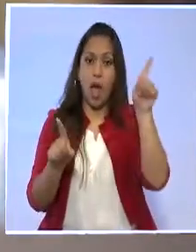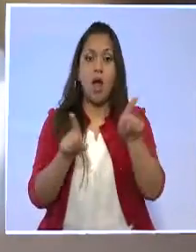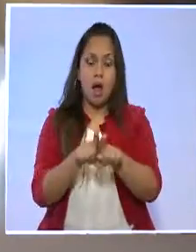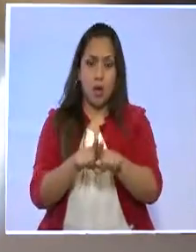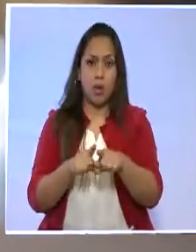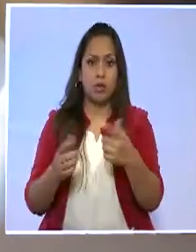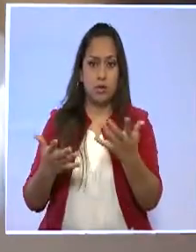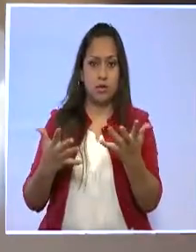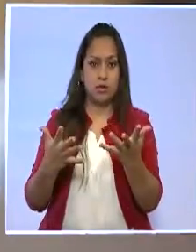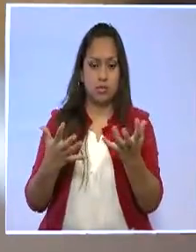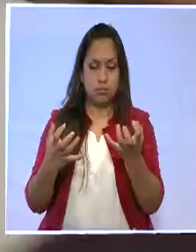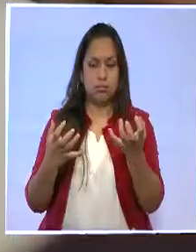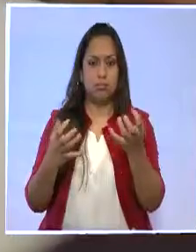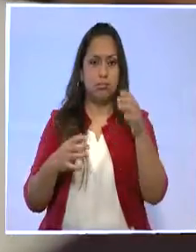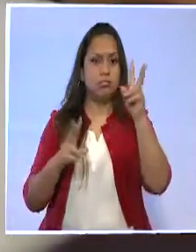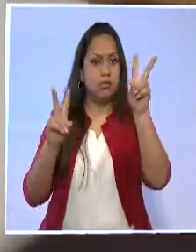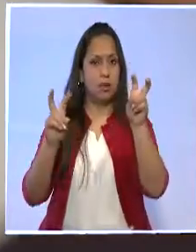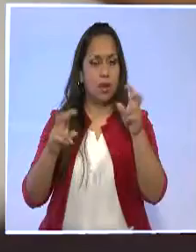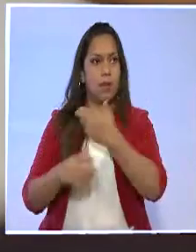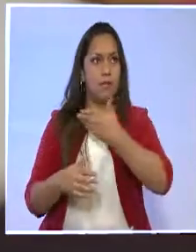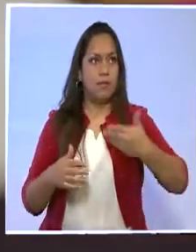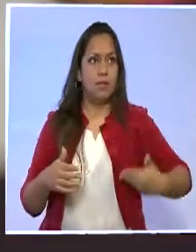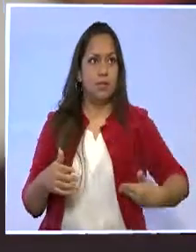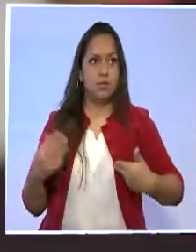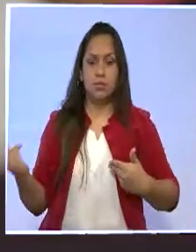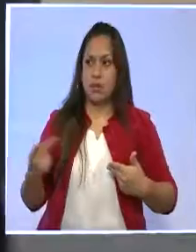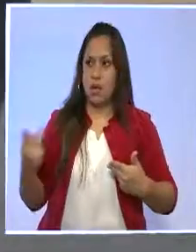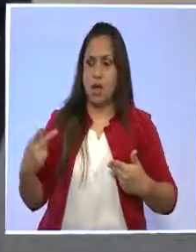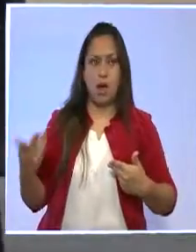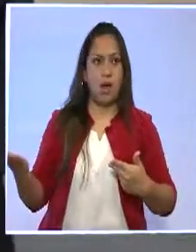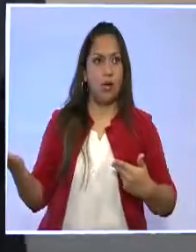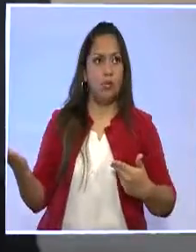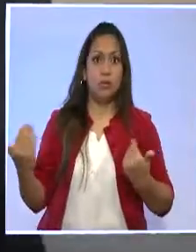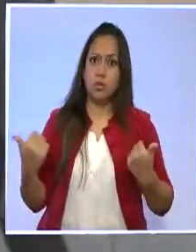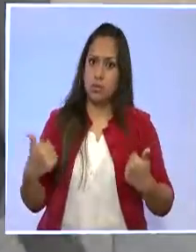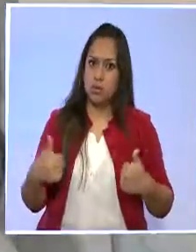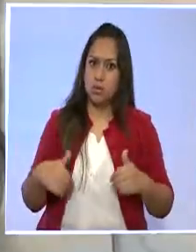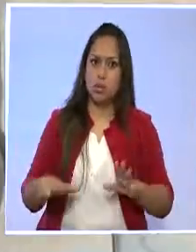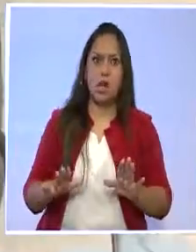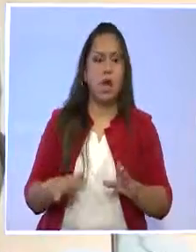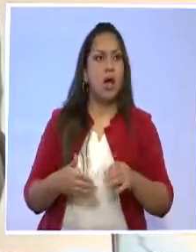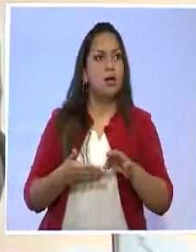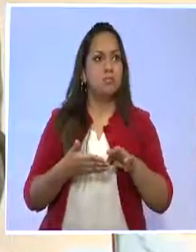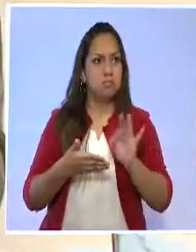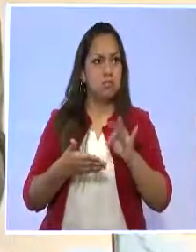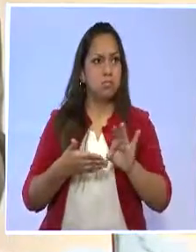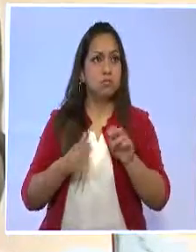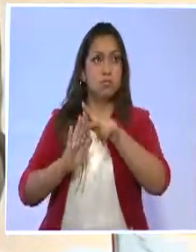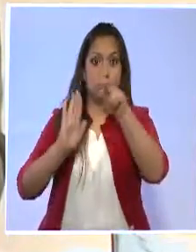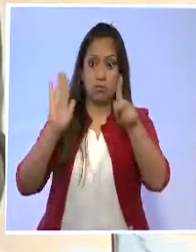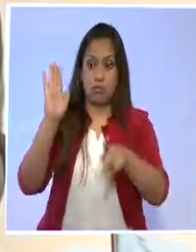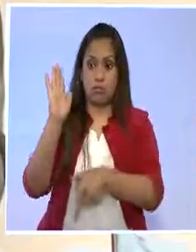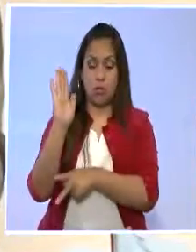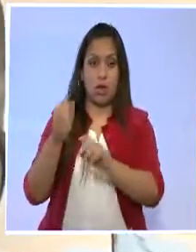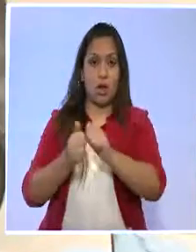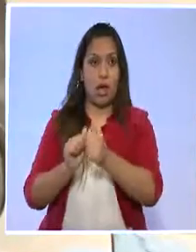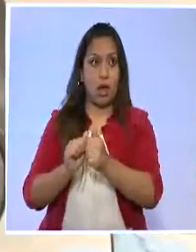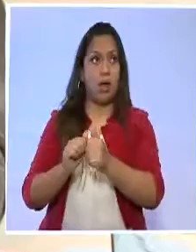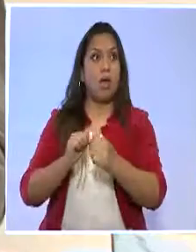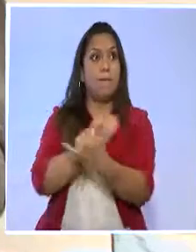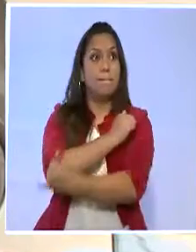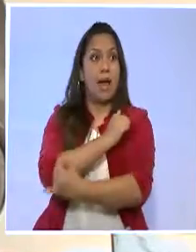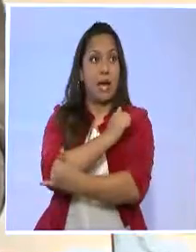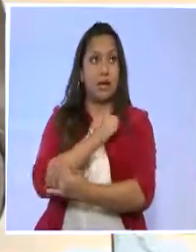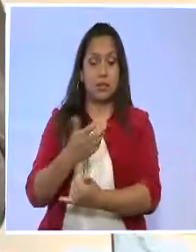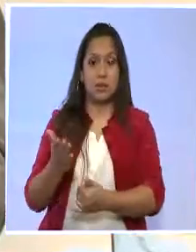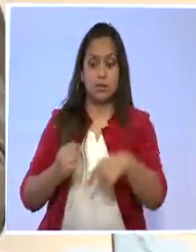jefes de estado en prestados los esos acuerdos o tratados pasan justamente a ser ratificados por los parlamentos de cada uno de los países es